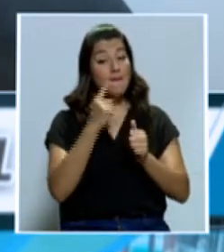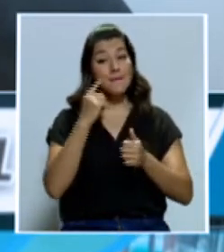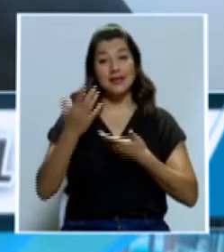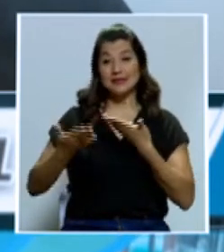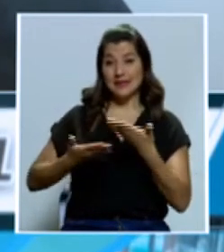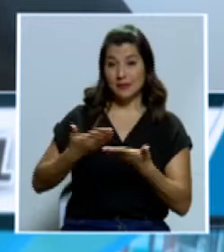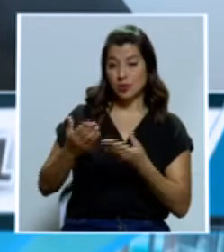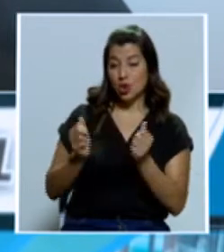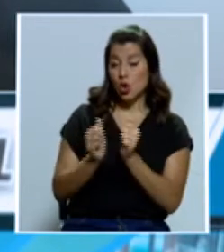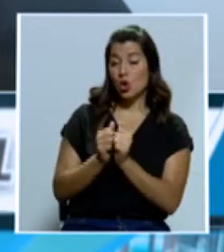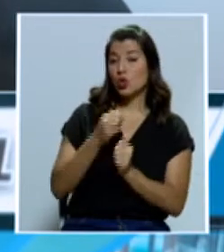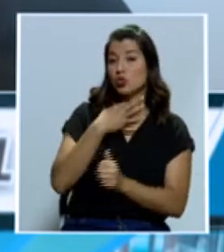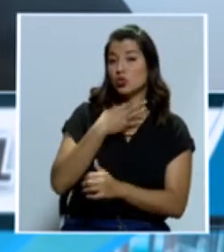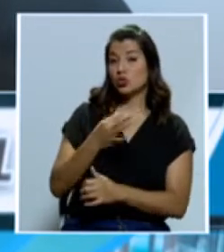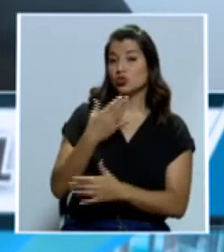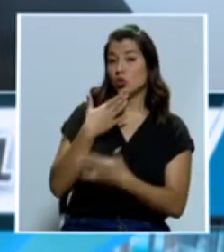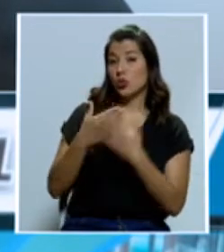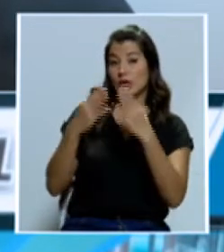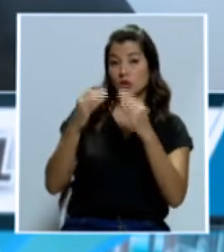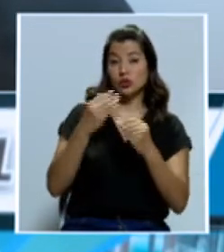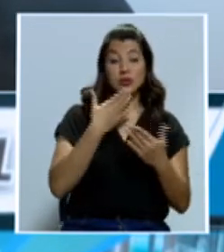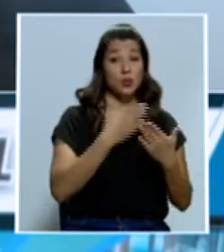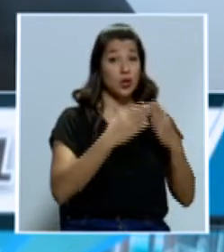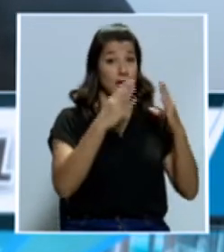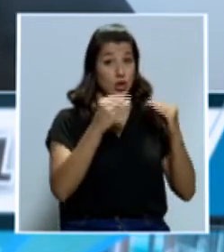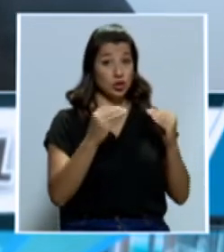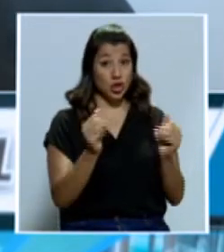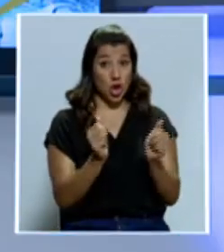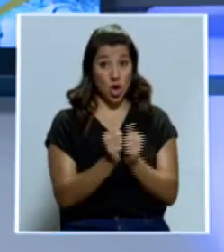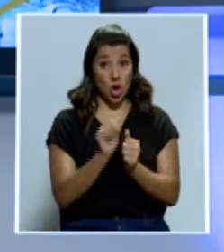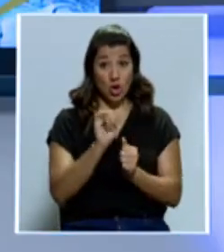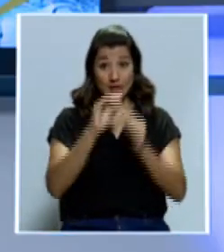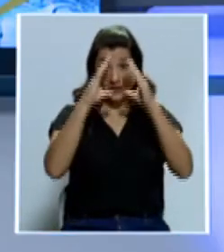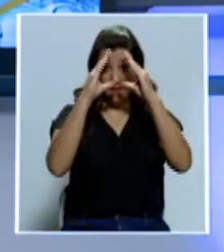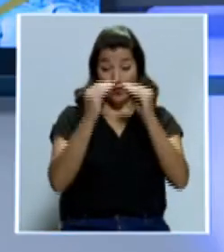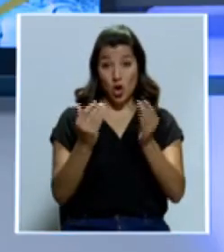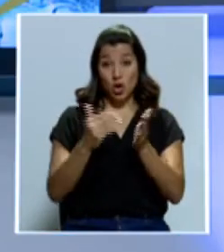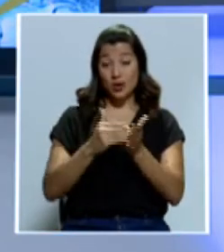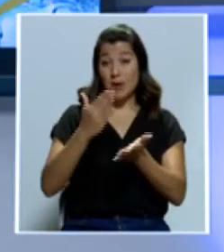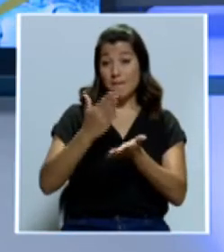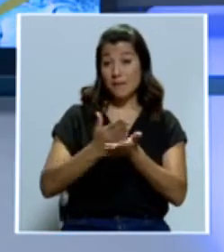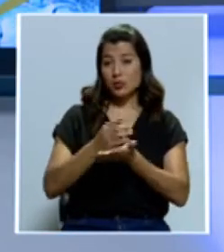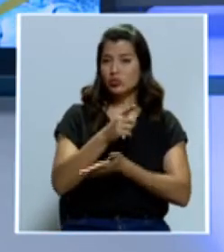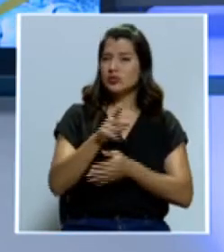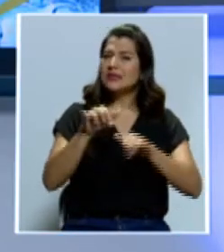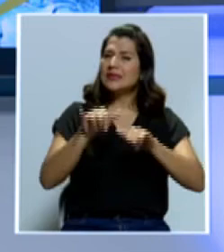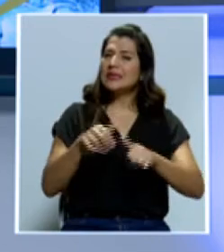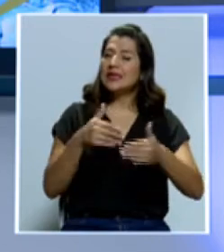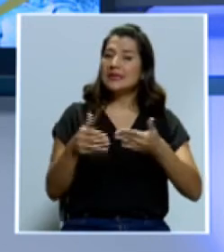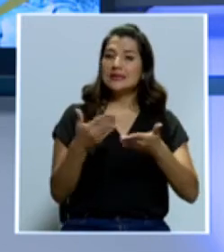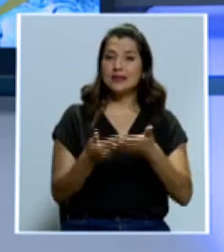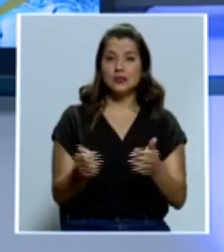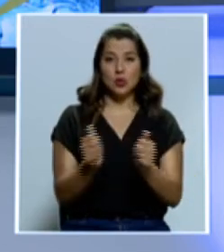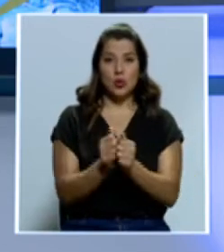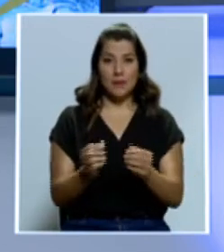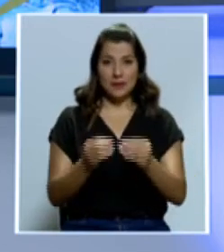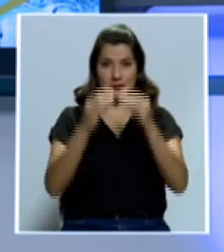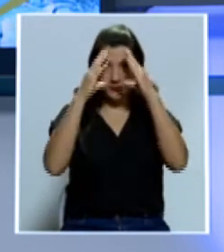Ana Marta, con mucho gusto. Buenas noches. Buenas noches, y con estos datos vamos a hacer una nueva pausa, pero quédese que ya regresamos con más.